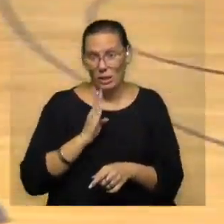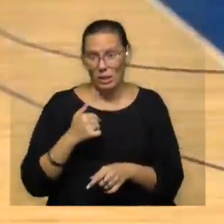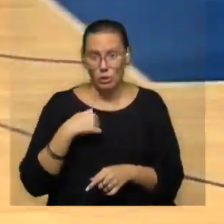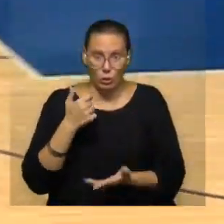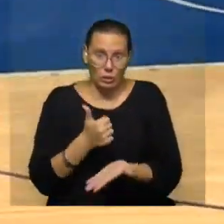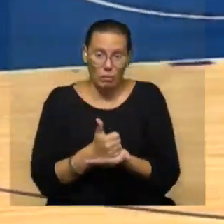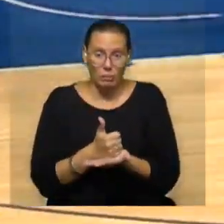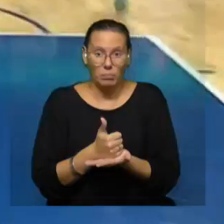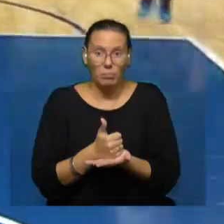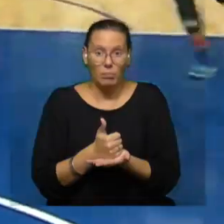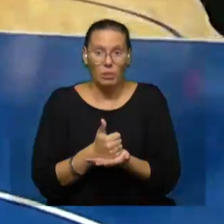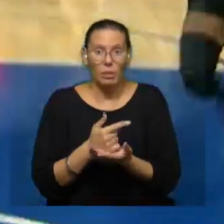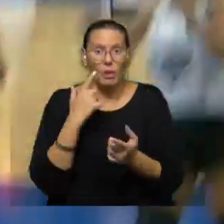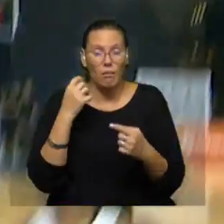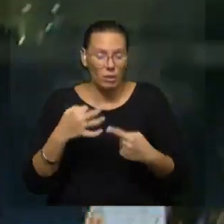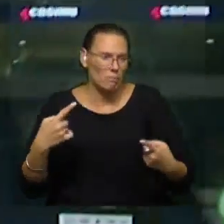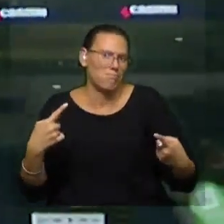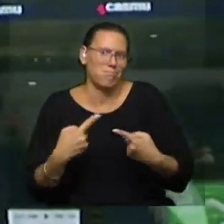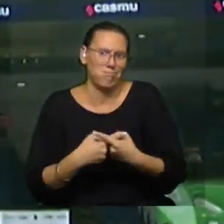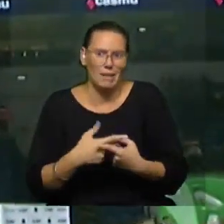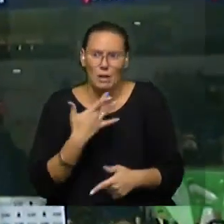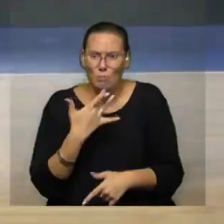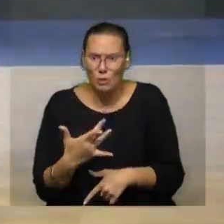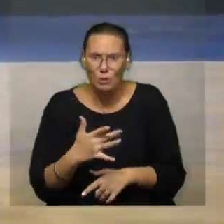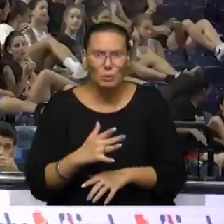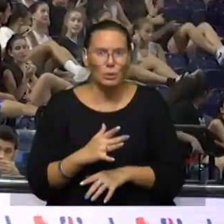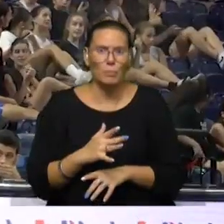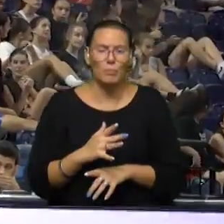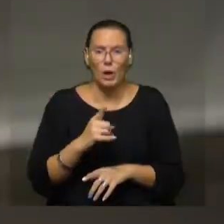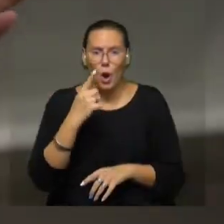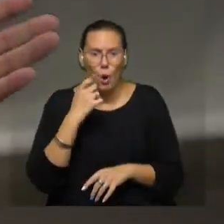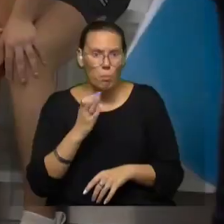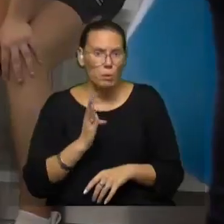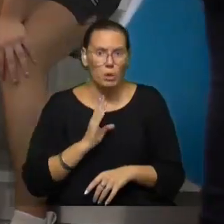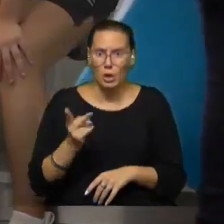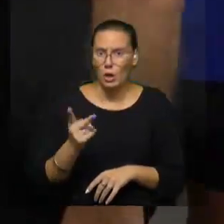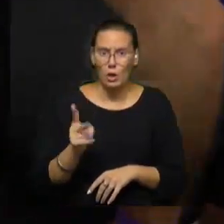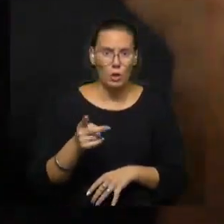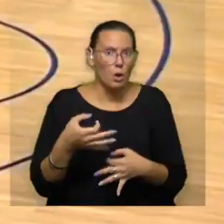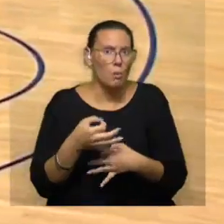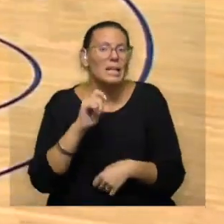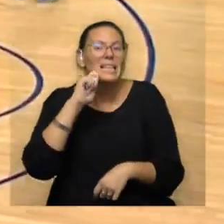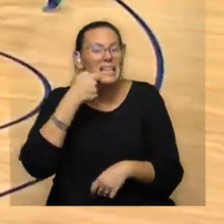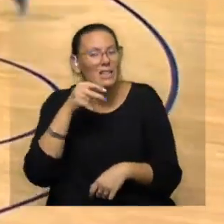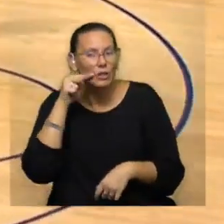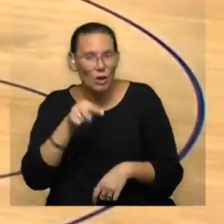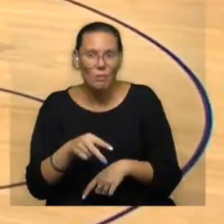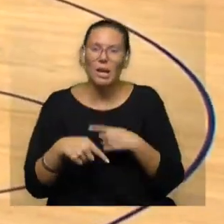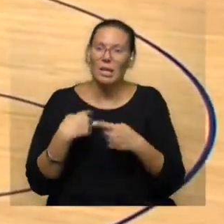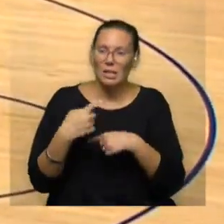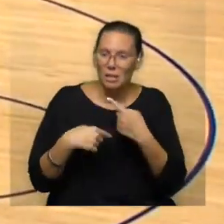mí. Y un partidazo, un partido precioso aparte, tanto el masculino como el femenino. Lindo de ver, de